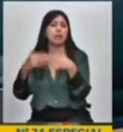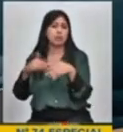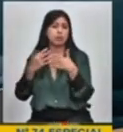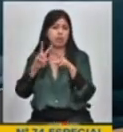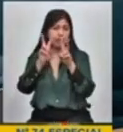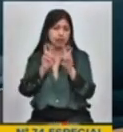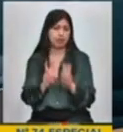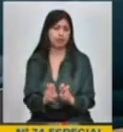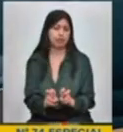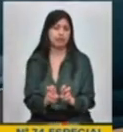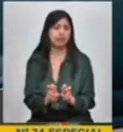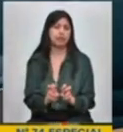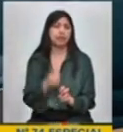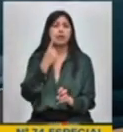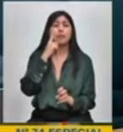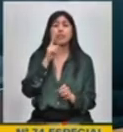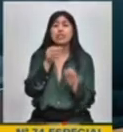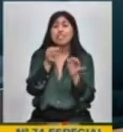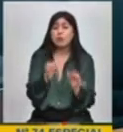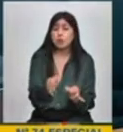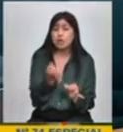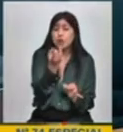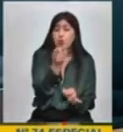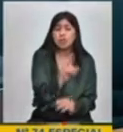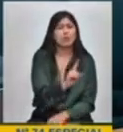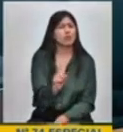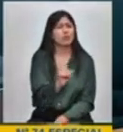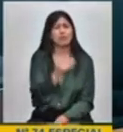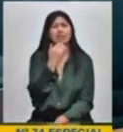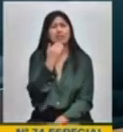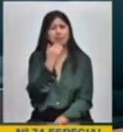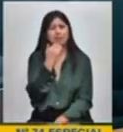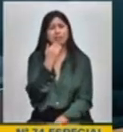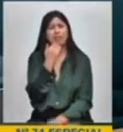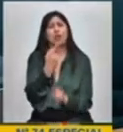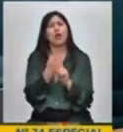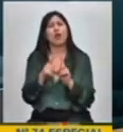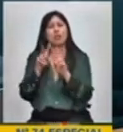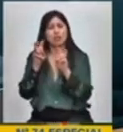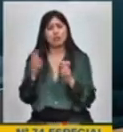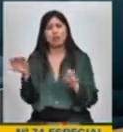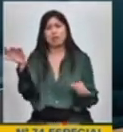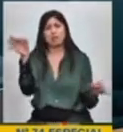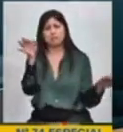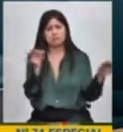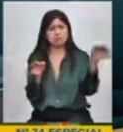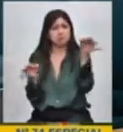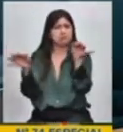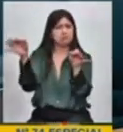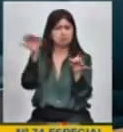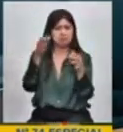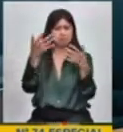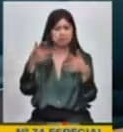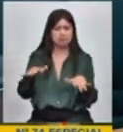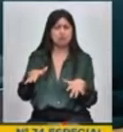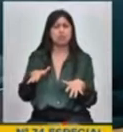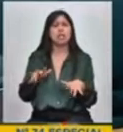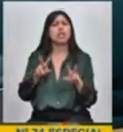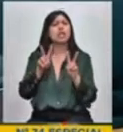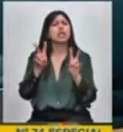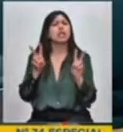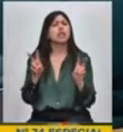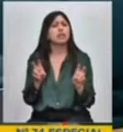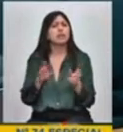no solamente seguridad, también el tema que han tocado mis colegas en distintas bancadas que dice relación